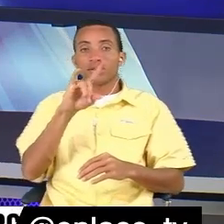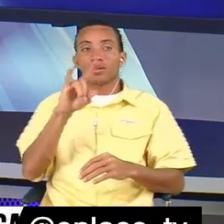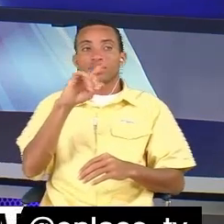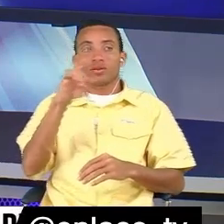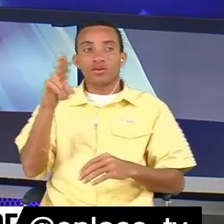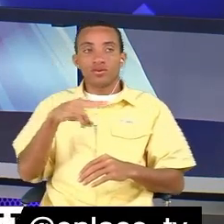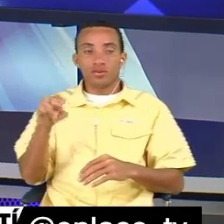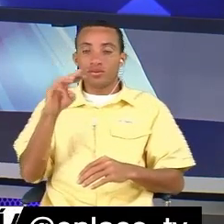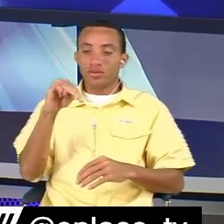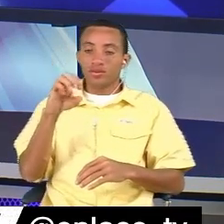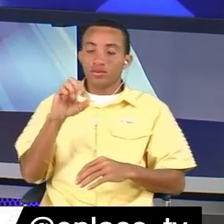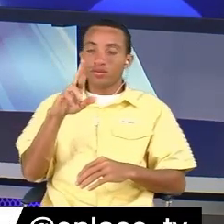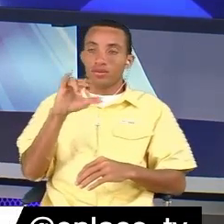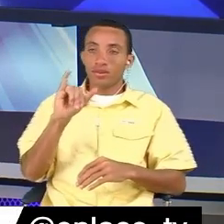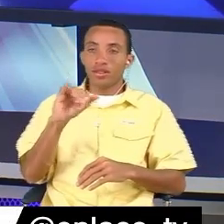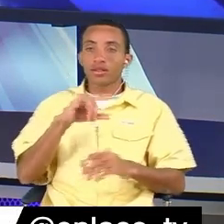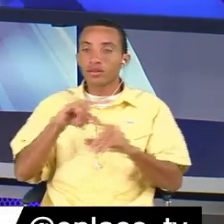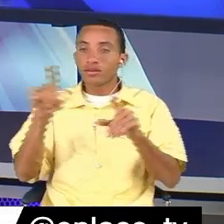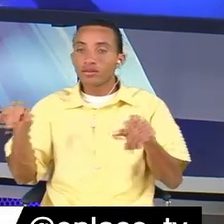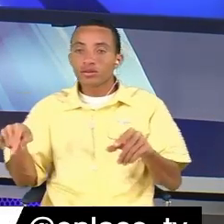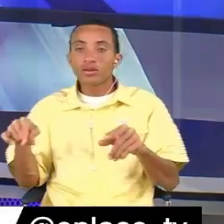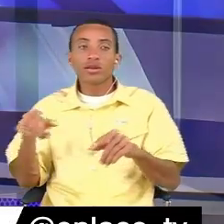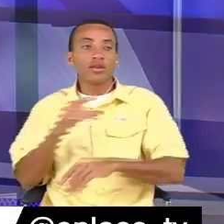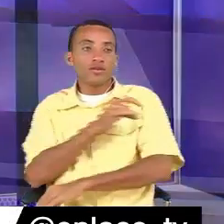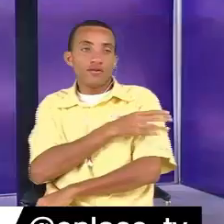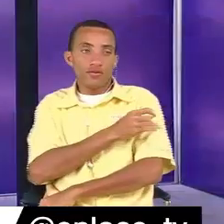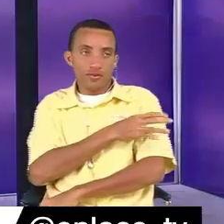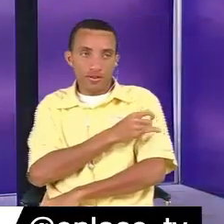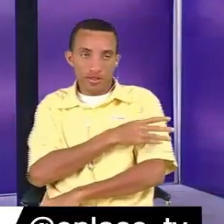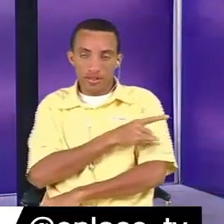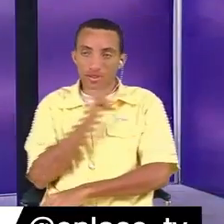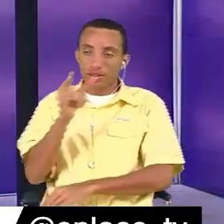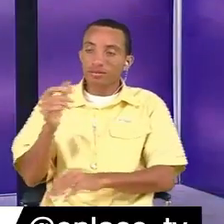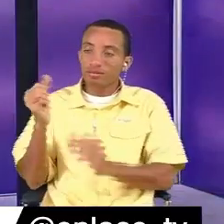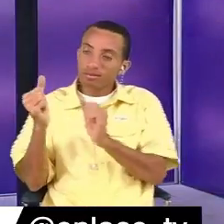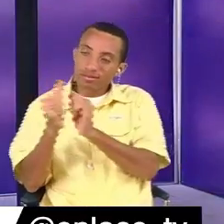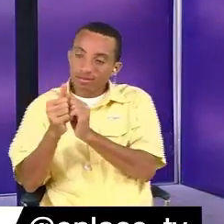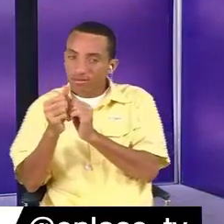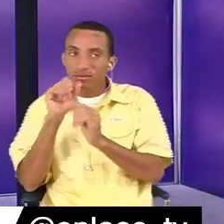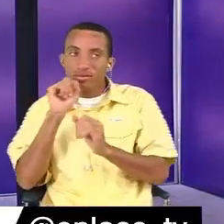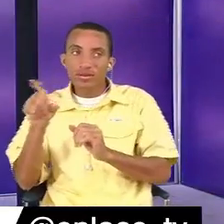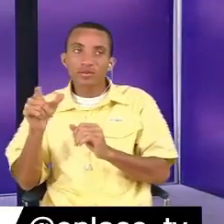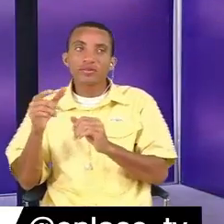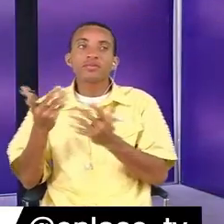el fiscal Fidel Gómez. Adelante, Luzmeri, usted nos tiene más detalles de esta información.